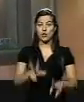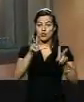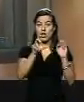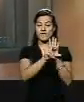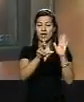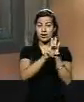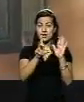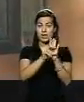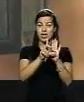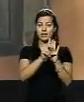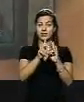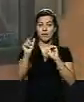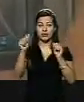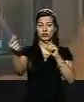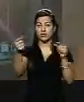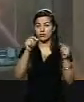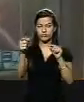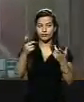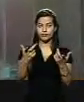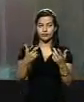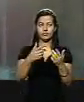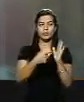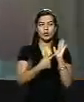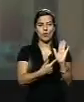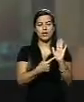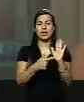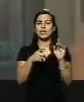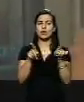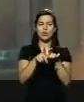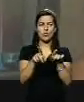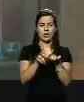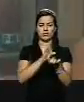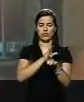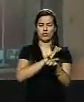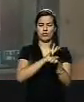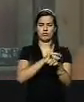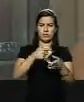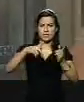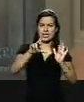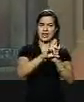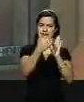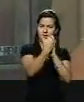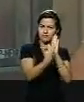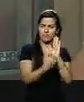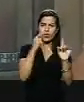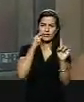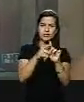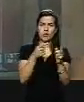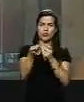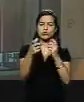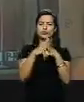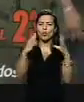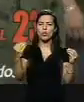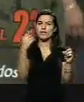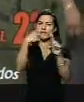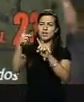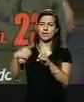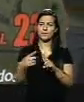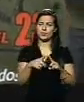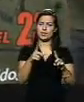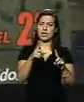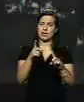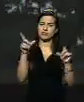comunitarios en discusión establecerá un marco legal para los medios comunitarios, alternativos y la comunicación popular,